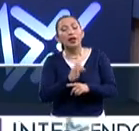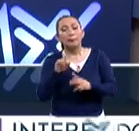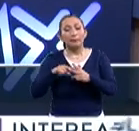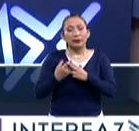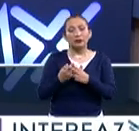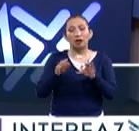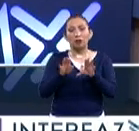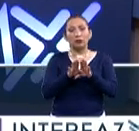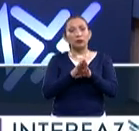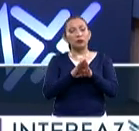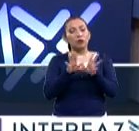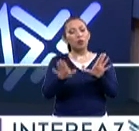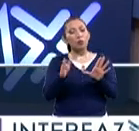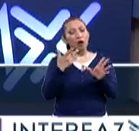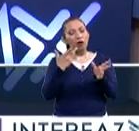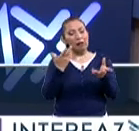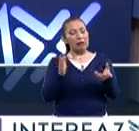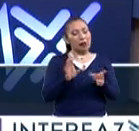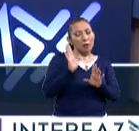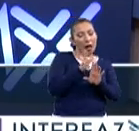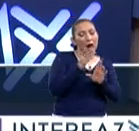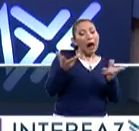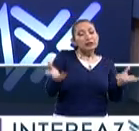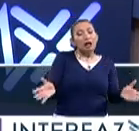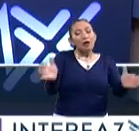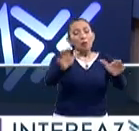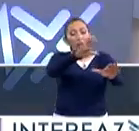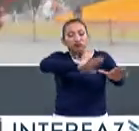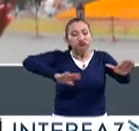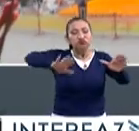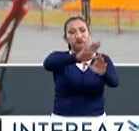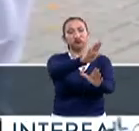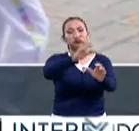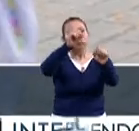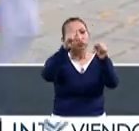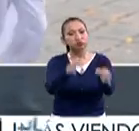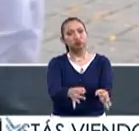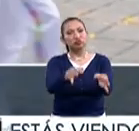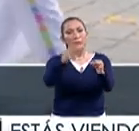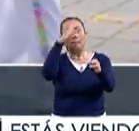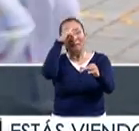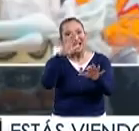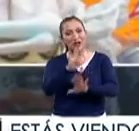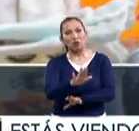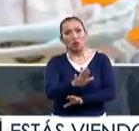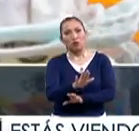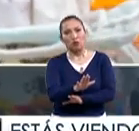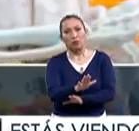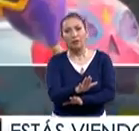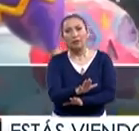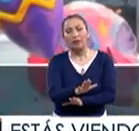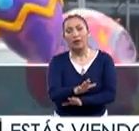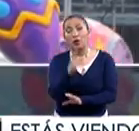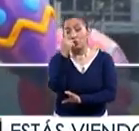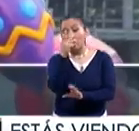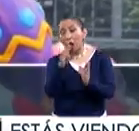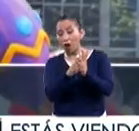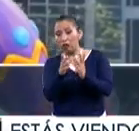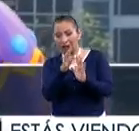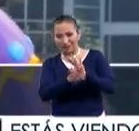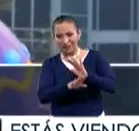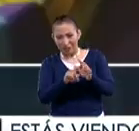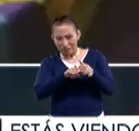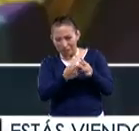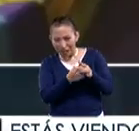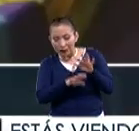esto como una estrategia para construir el nacionalismo mexicano y en realidad uno de los elementos